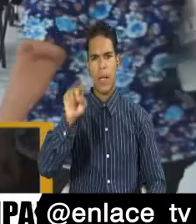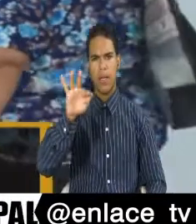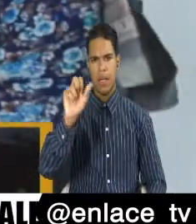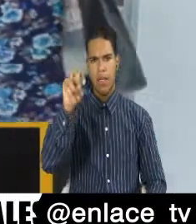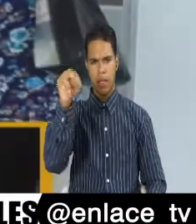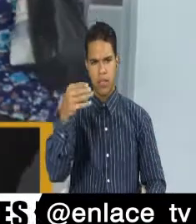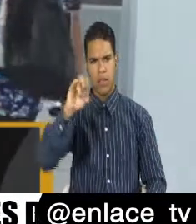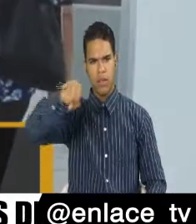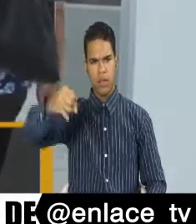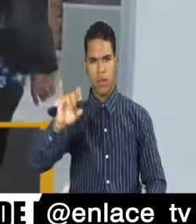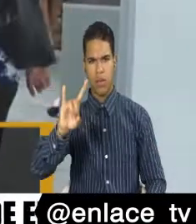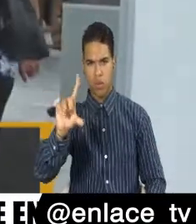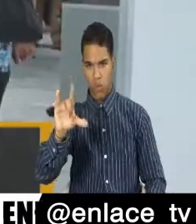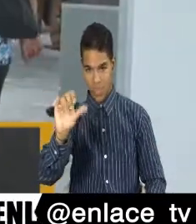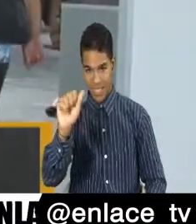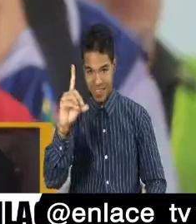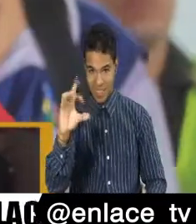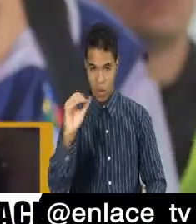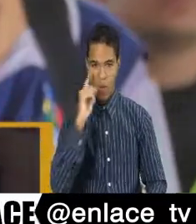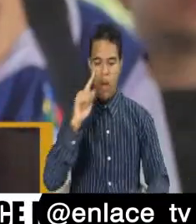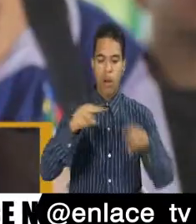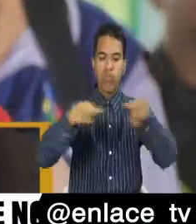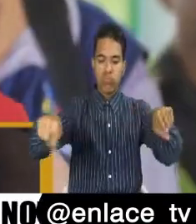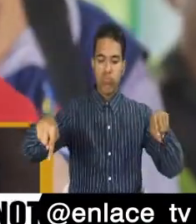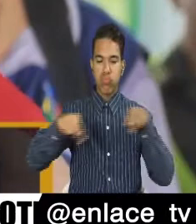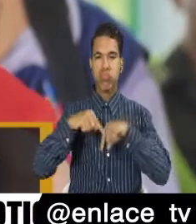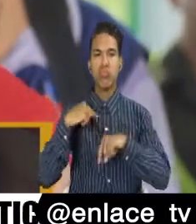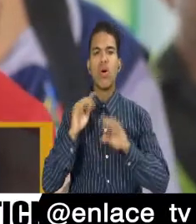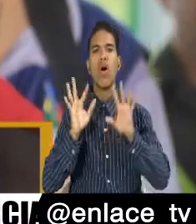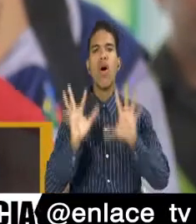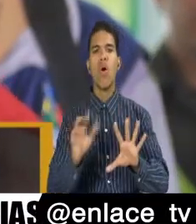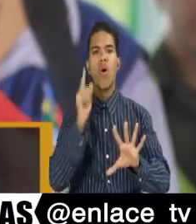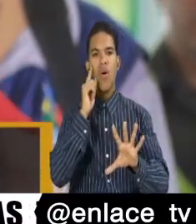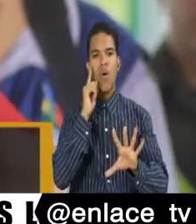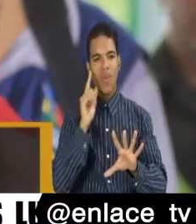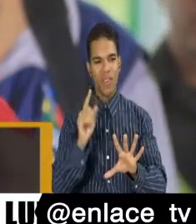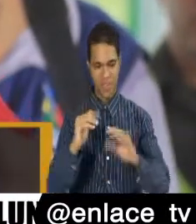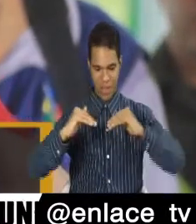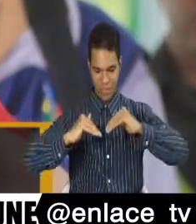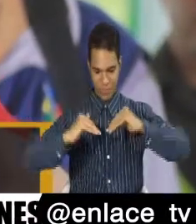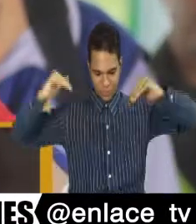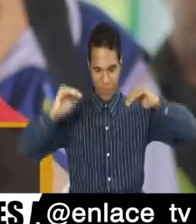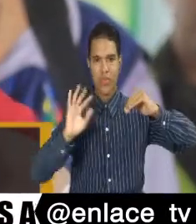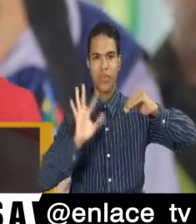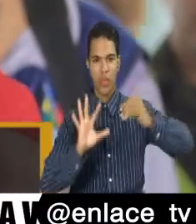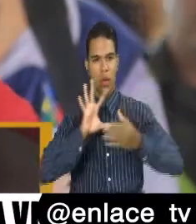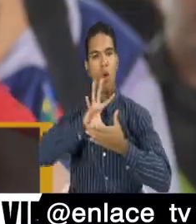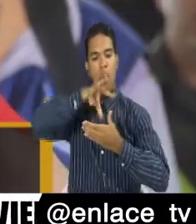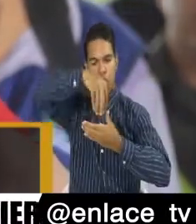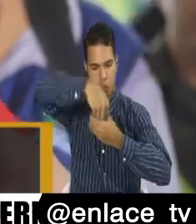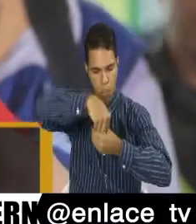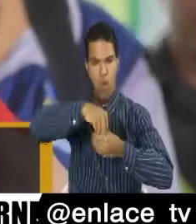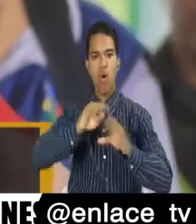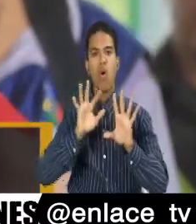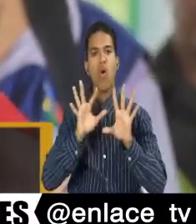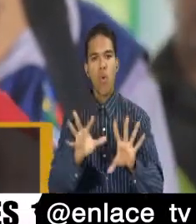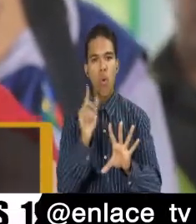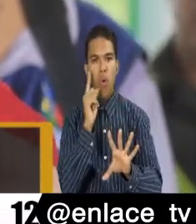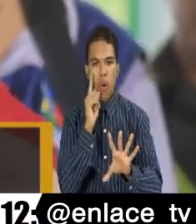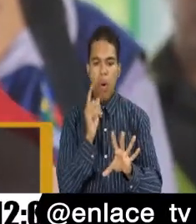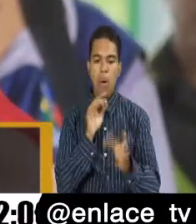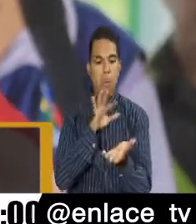estas partes físicas que tiene el estadio se puedan utilizar para que el estadio pueda tener hoy vida, sea centro realmente, no